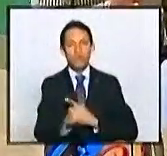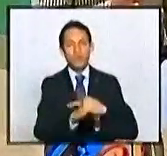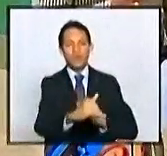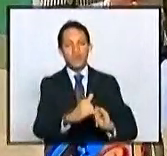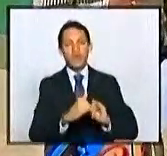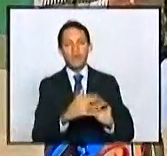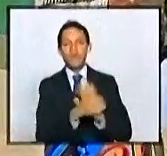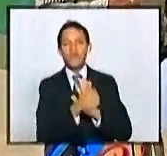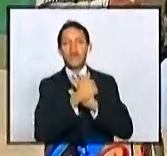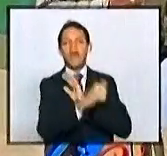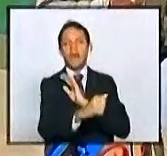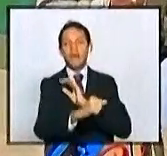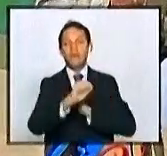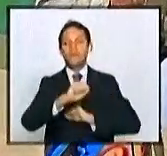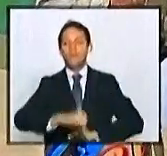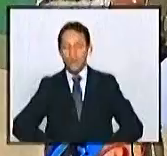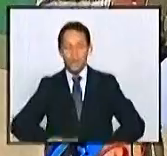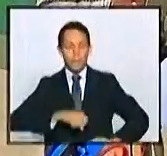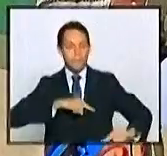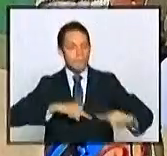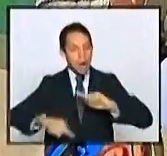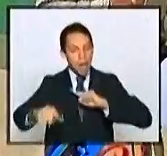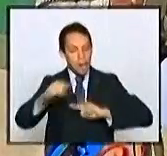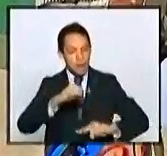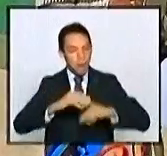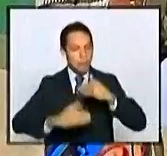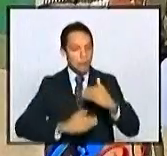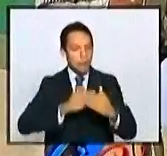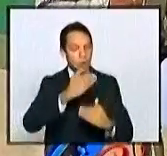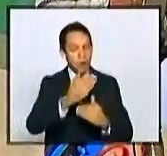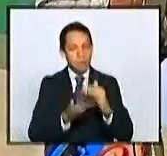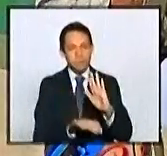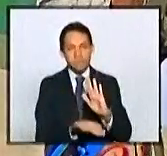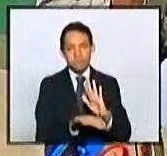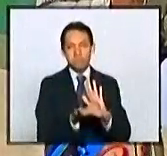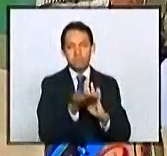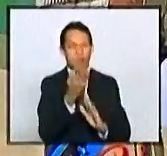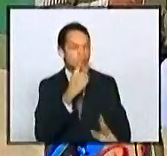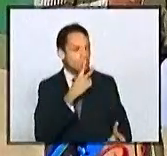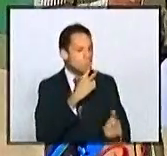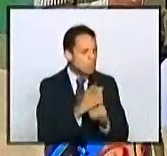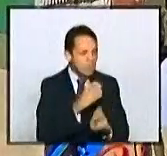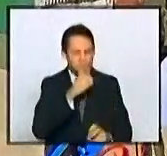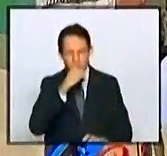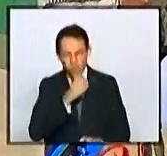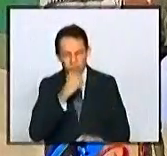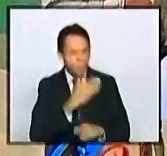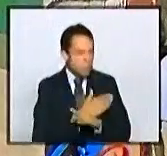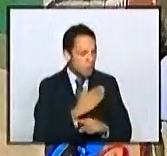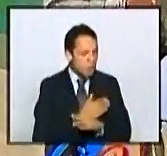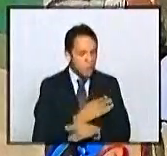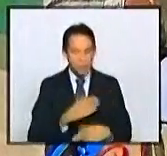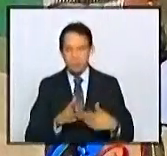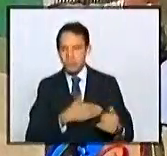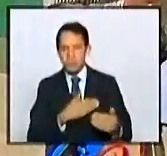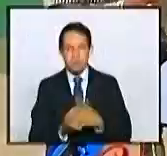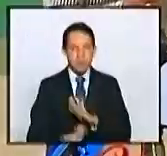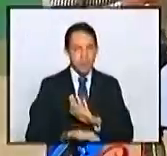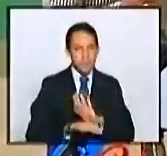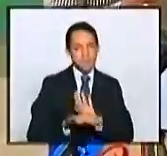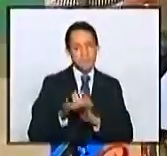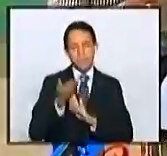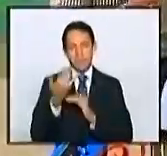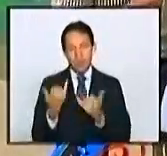todos tienen esas potencialidades para salir adelante, para superar las crisis. Lo que pasa es que unos, por factores